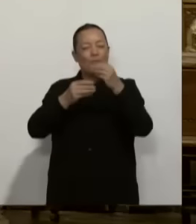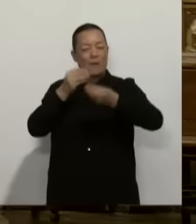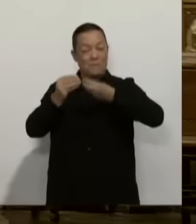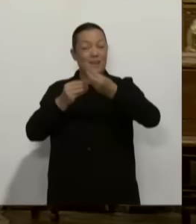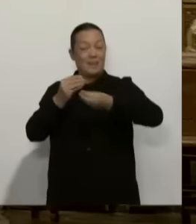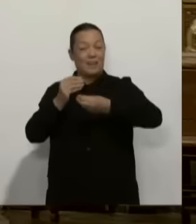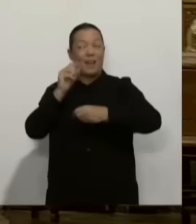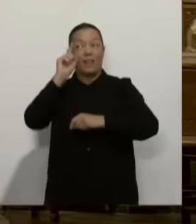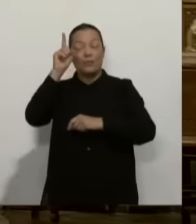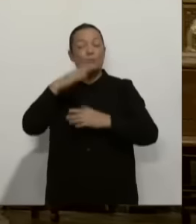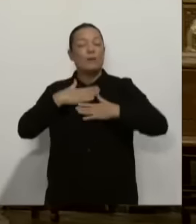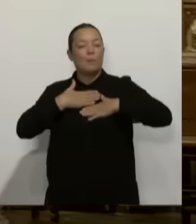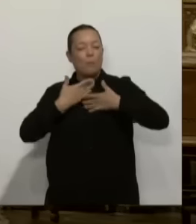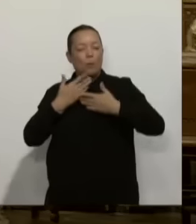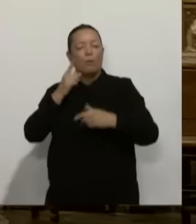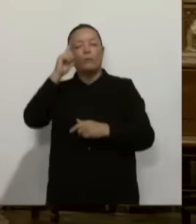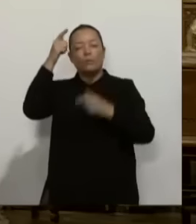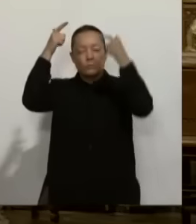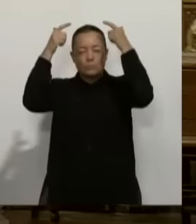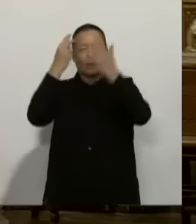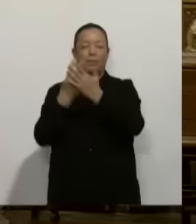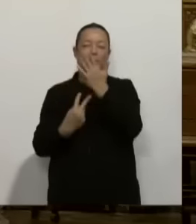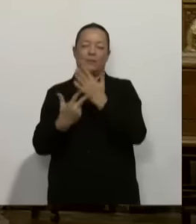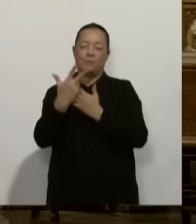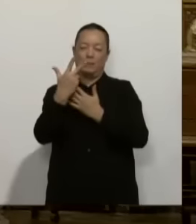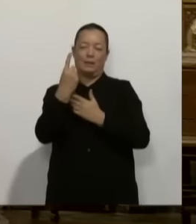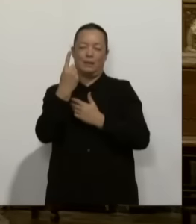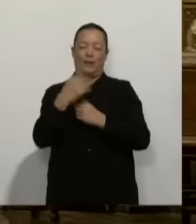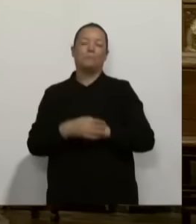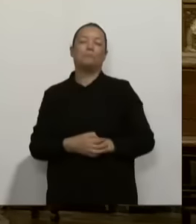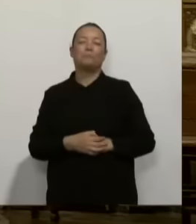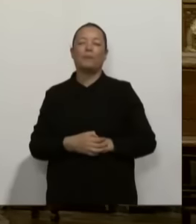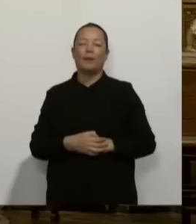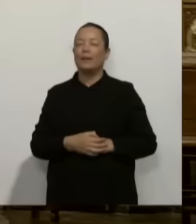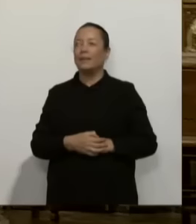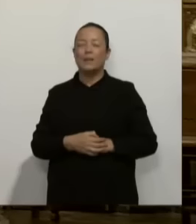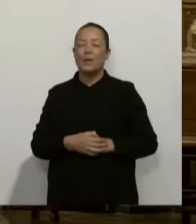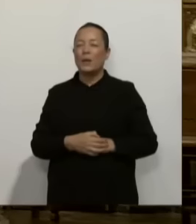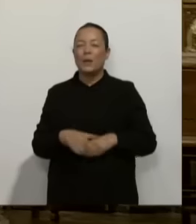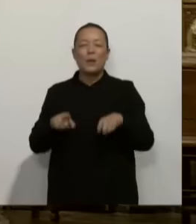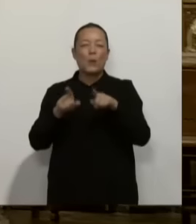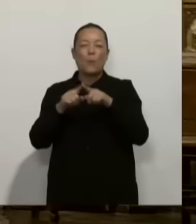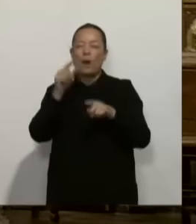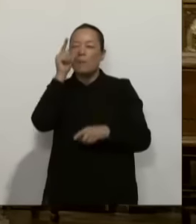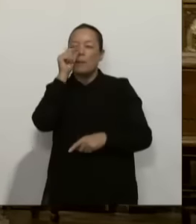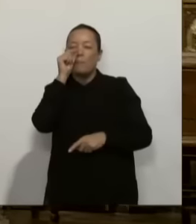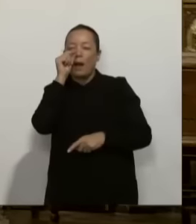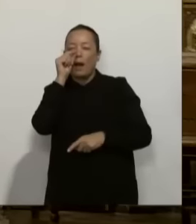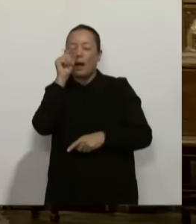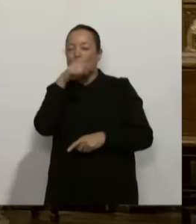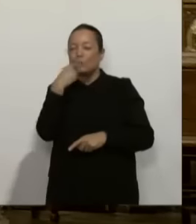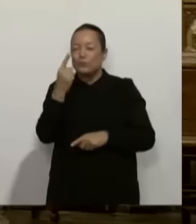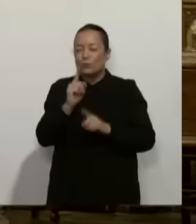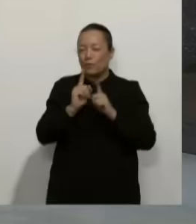Familia, Dios Amor, Dios Trinidad, de tal palo, tal astilla, somos su